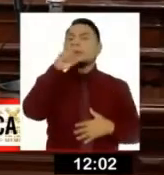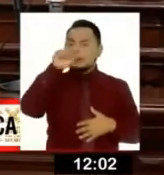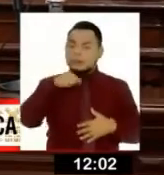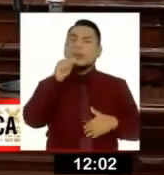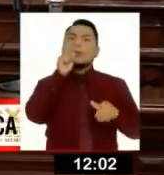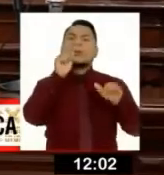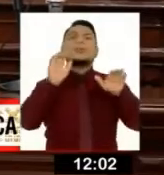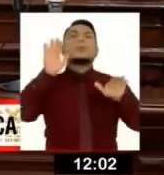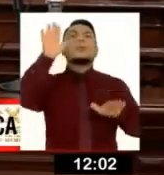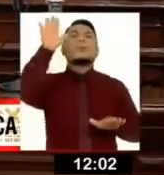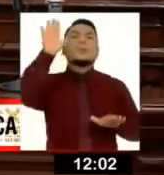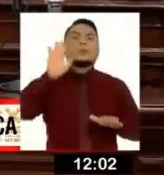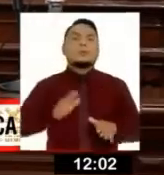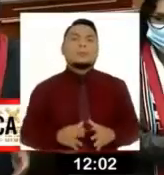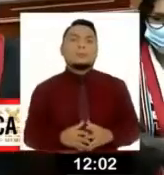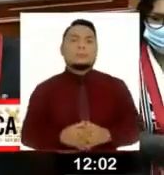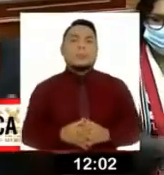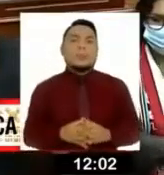juro.